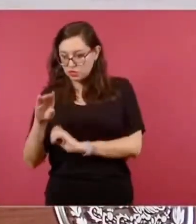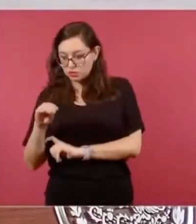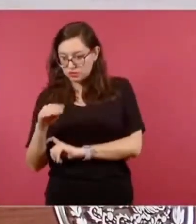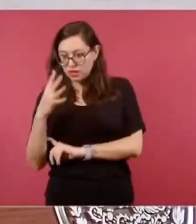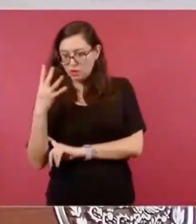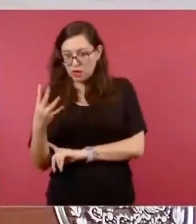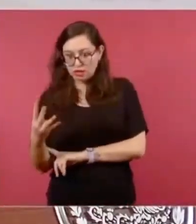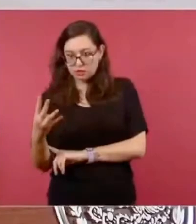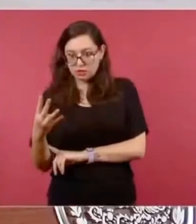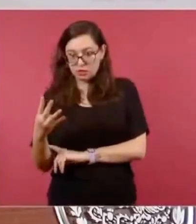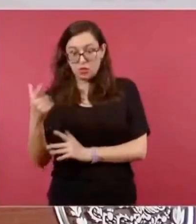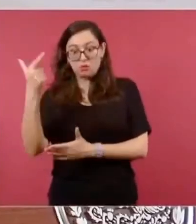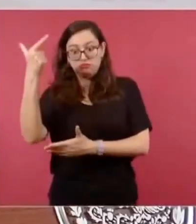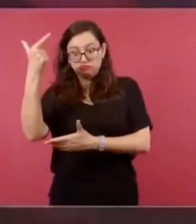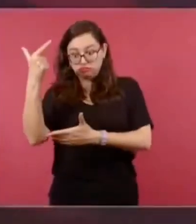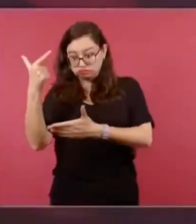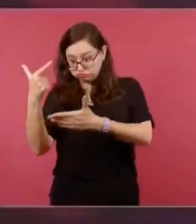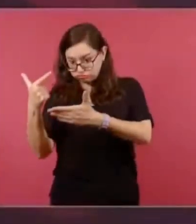van a encontrar